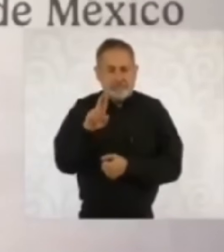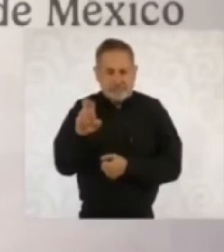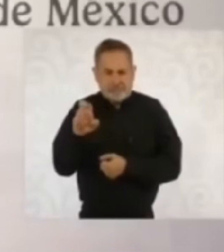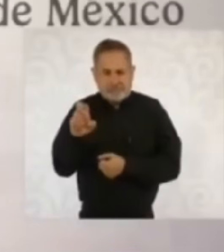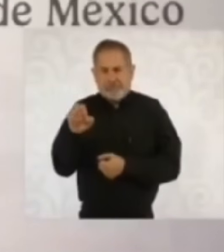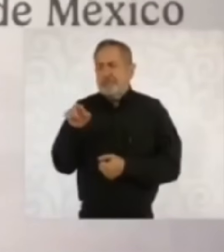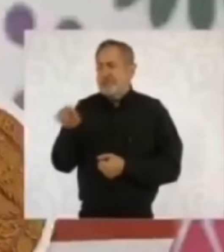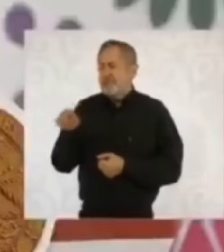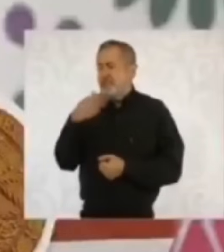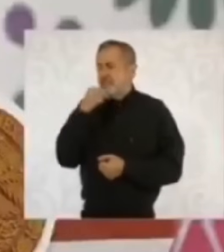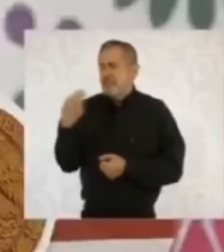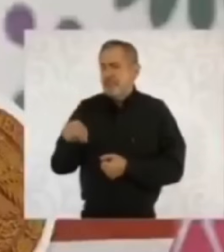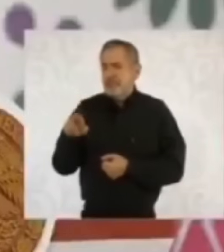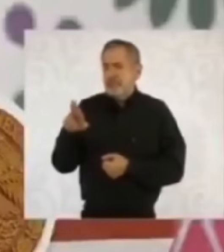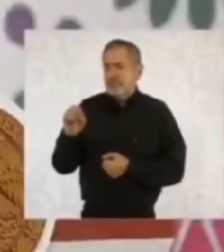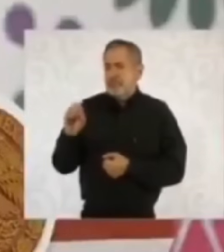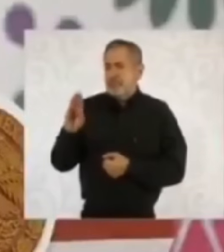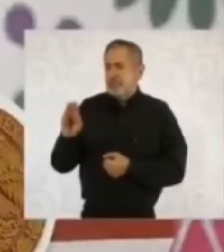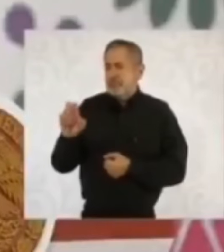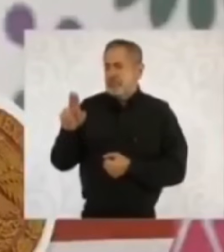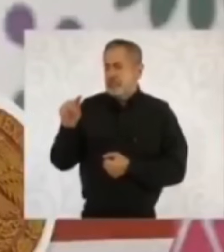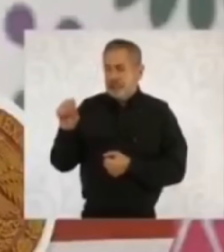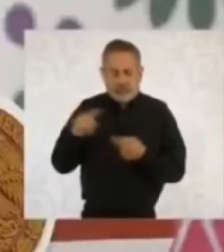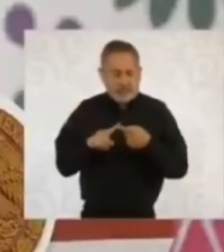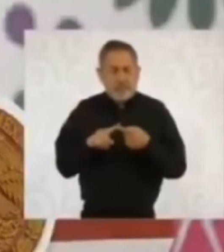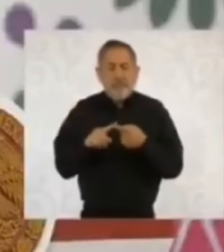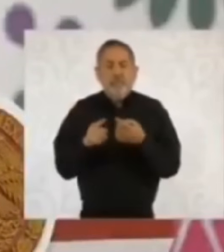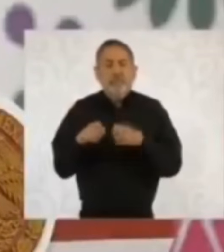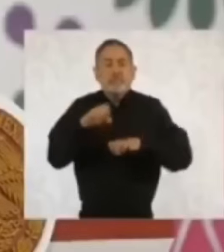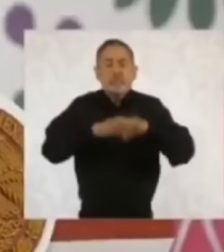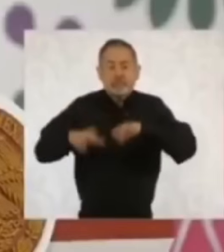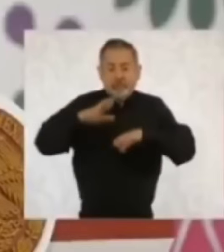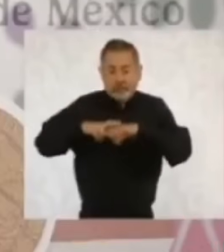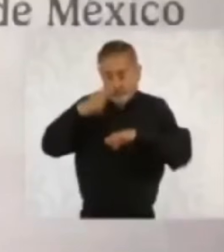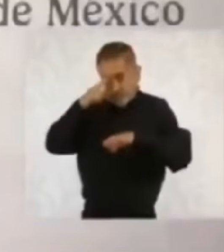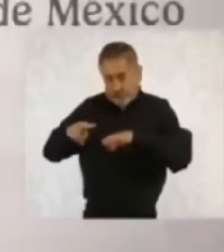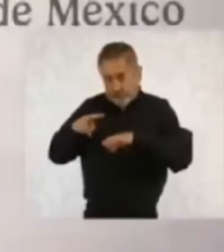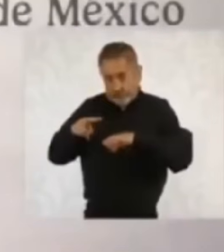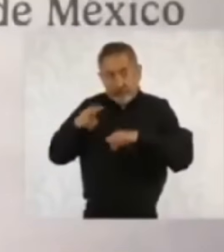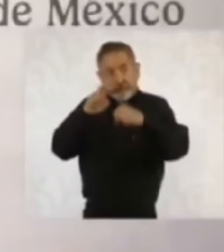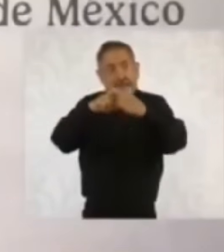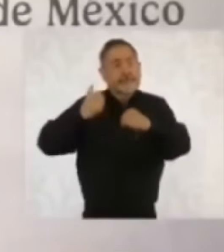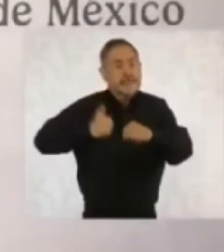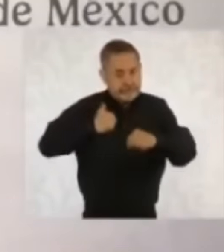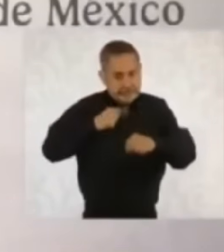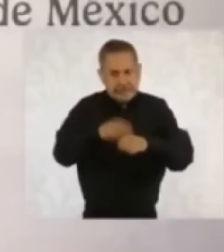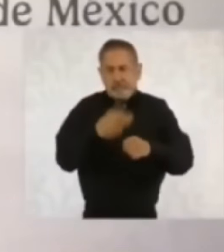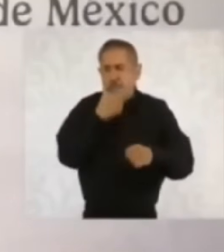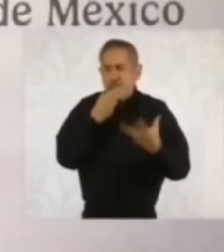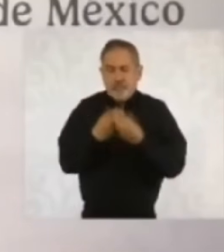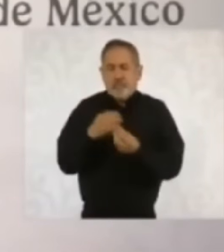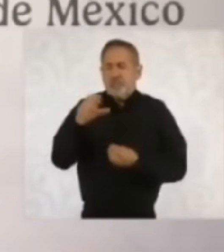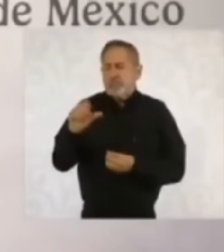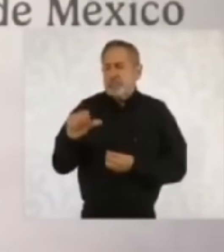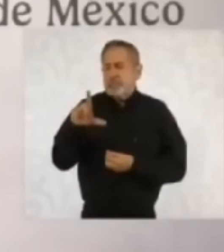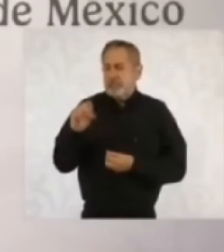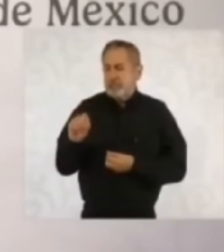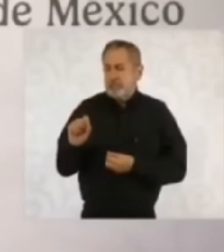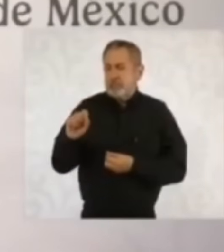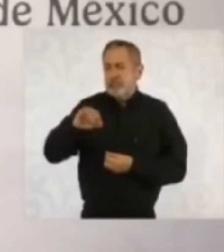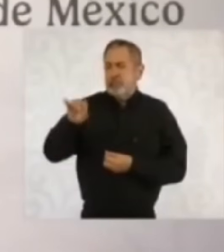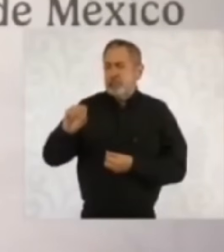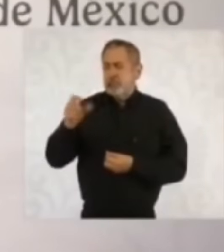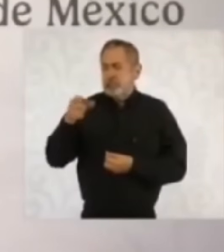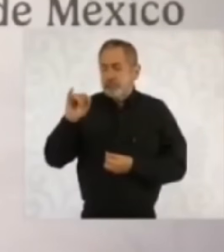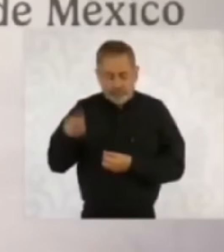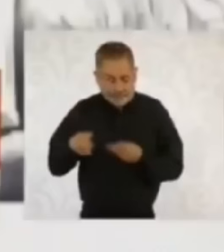Roberto Velasco, el embajador de México en Canadá, que está allá, Carlos Joaquín, también